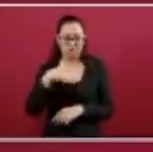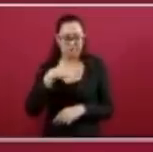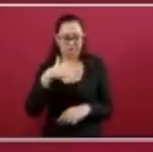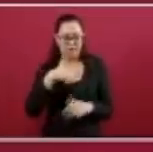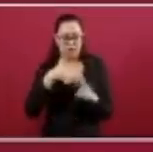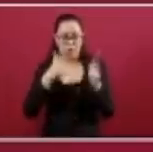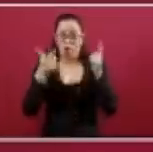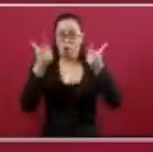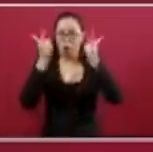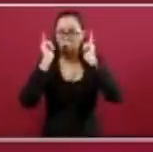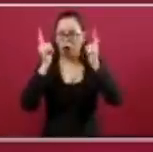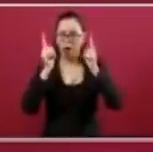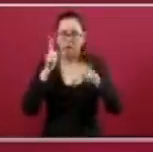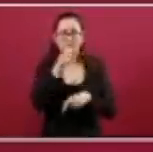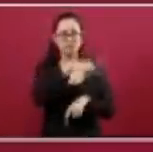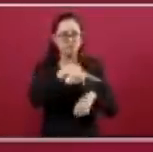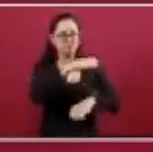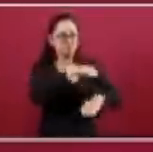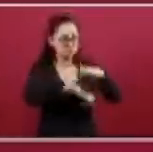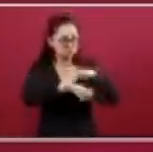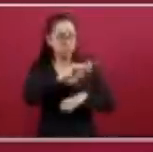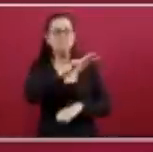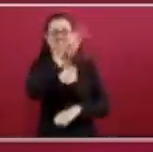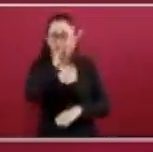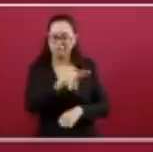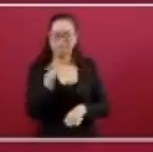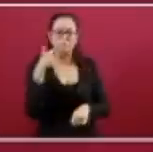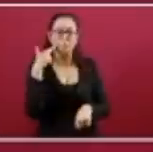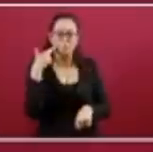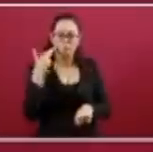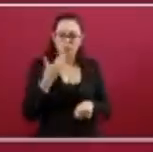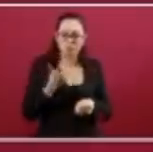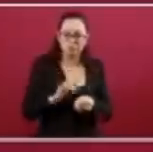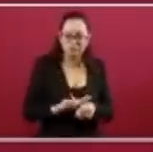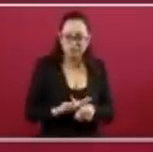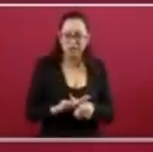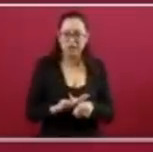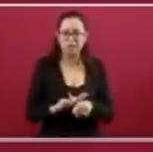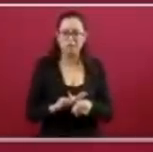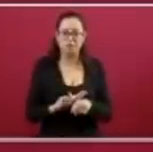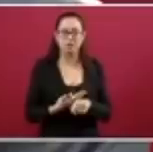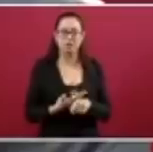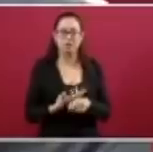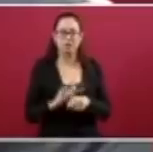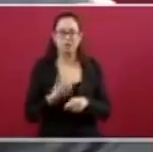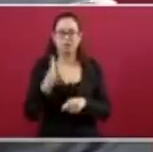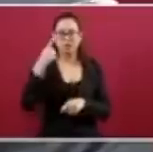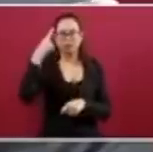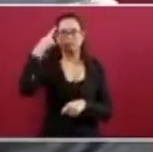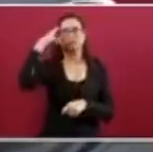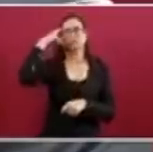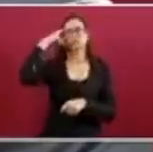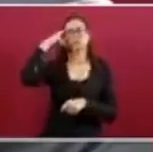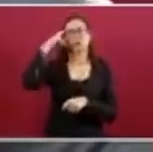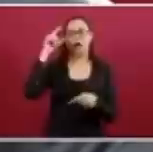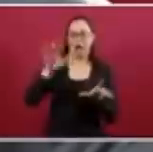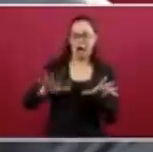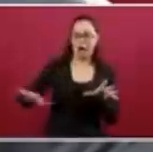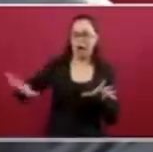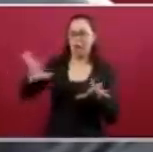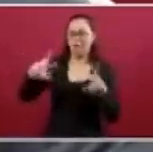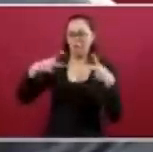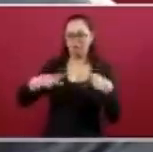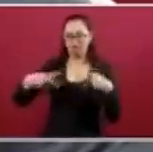empresas responsables y que tengan dimensión social,